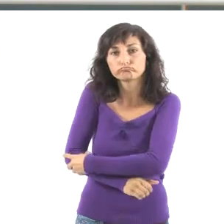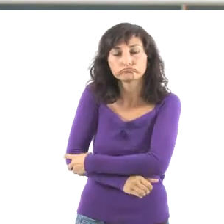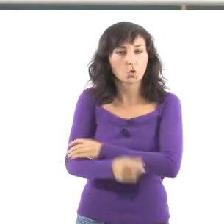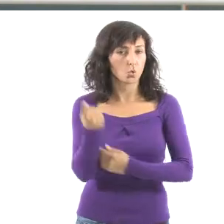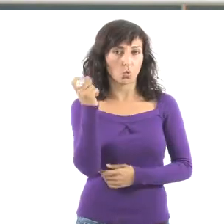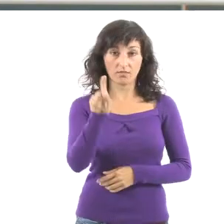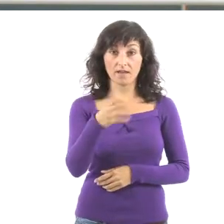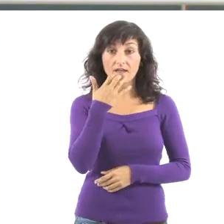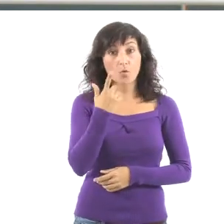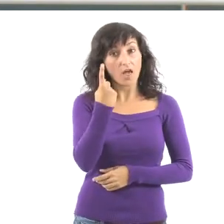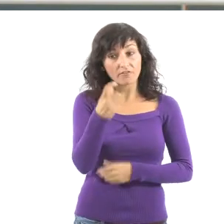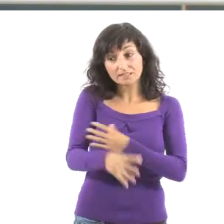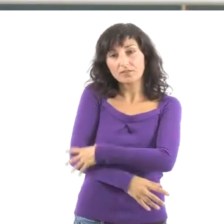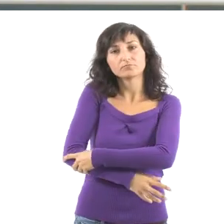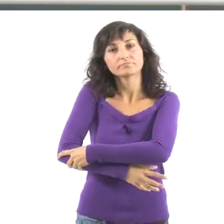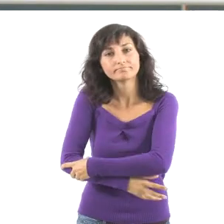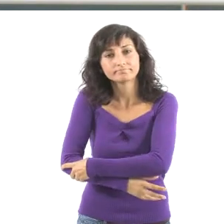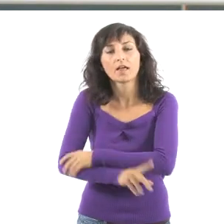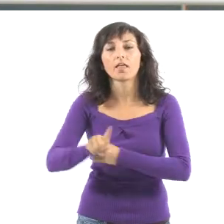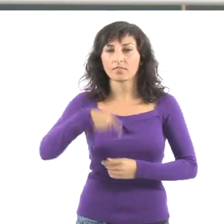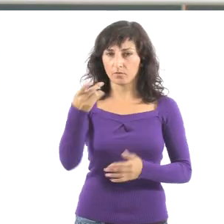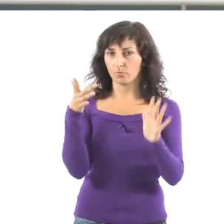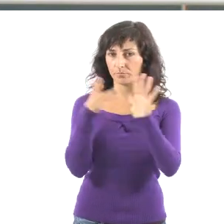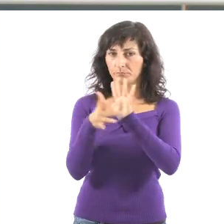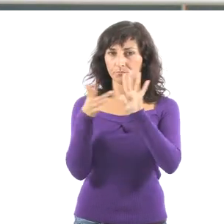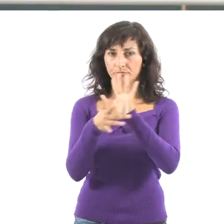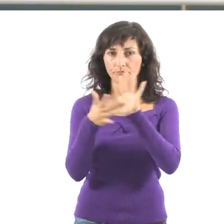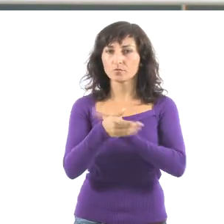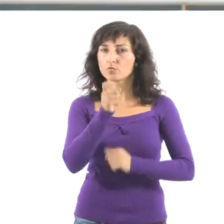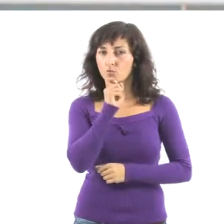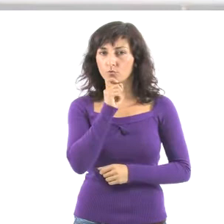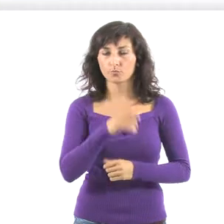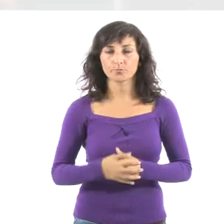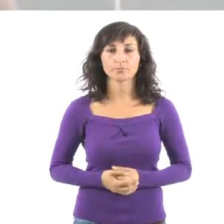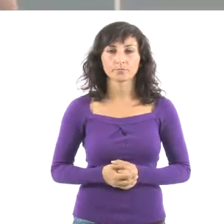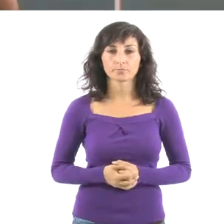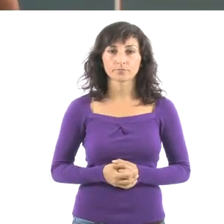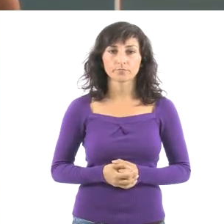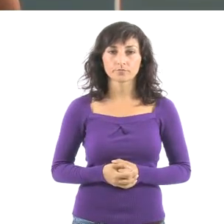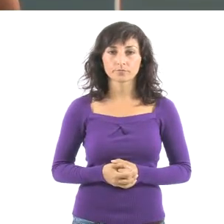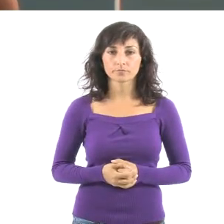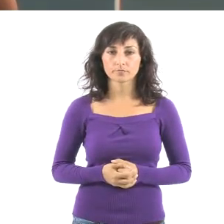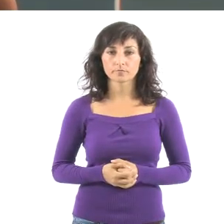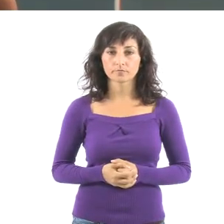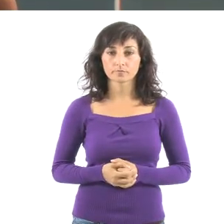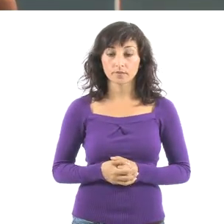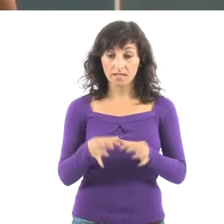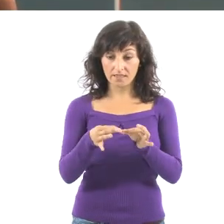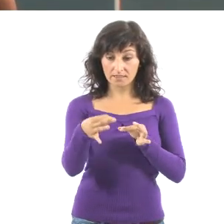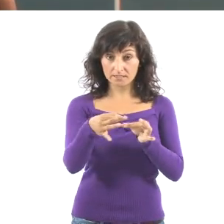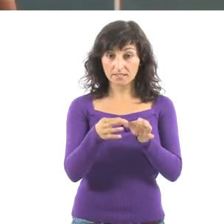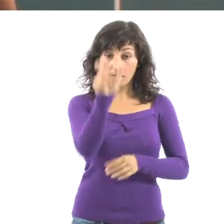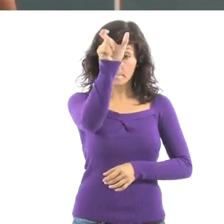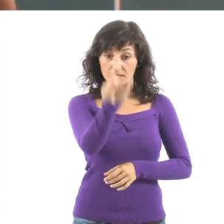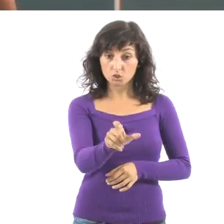de que fuera así, ya mostraremos cuál es la técnica concreta de sujeción que se lleva a cabo. La distancia entre la persona guiada y